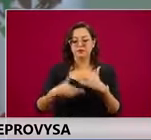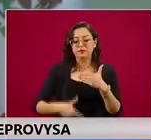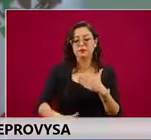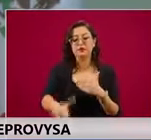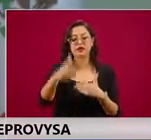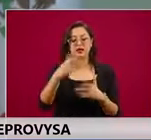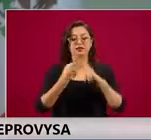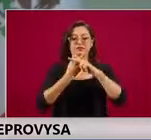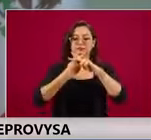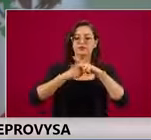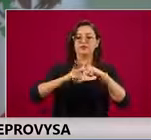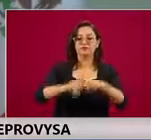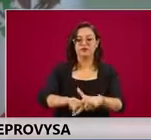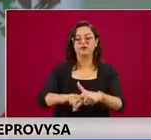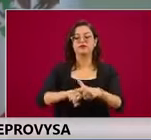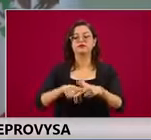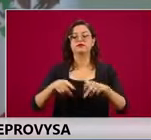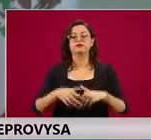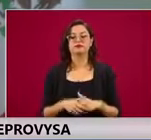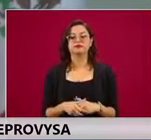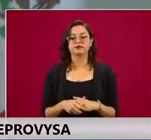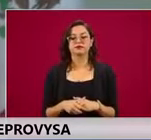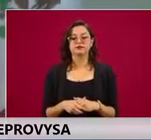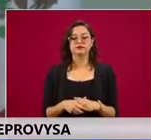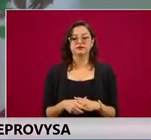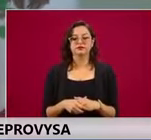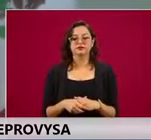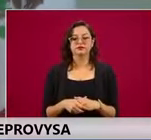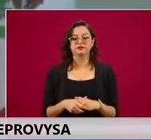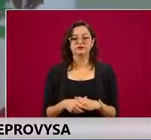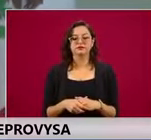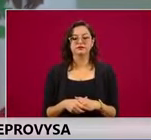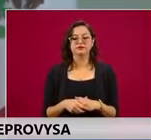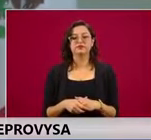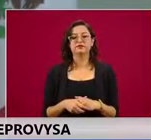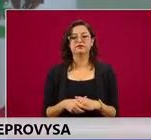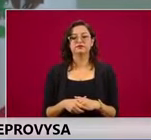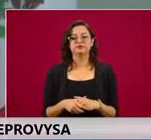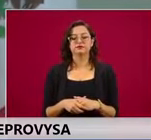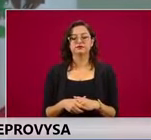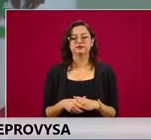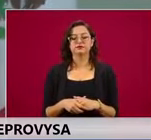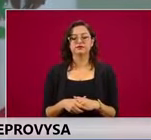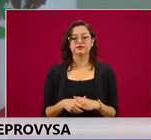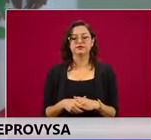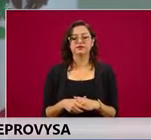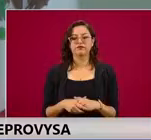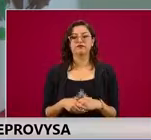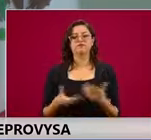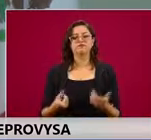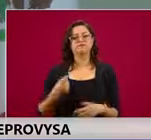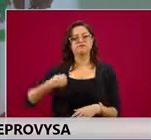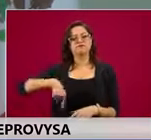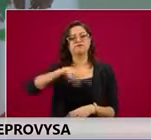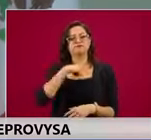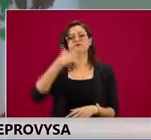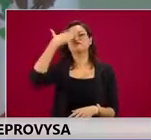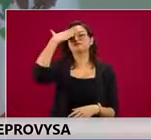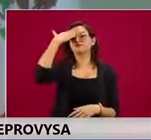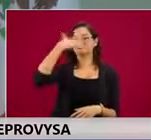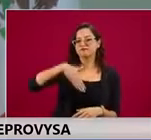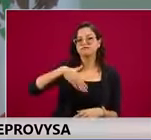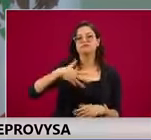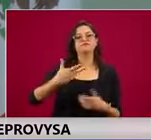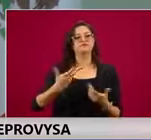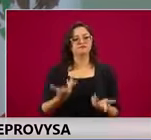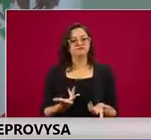Comercio entre México, Estados Unidos y Canadá. El T-MEC, hablamos y